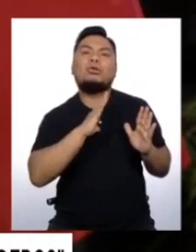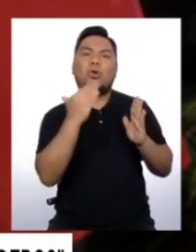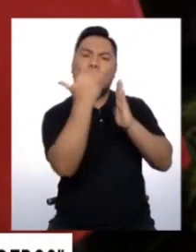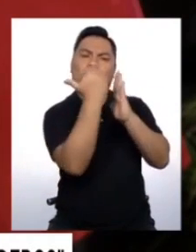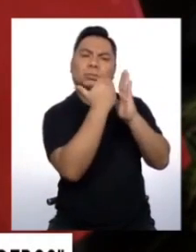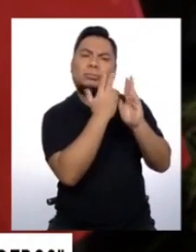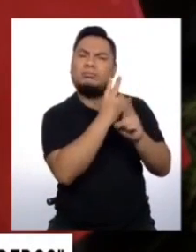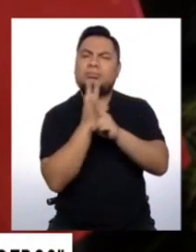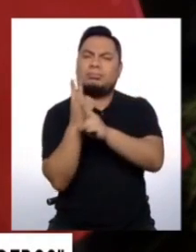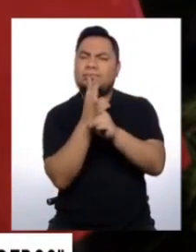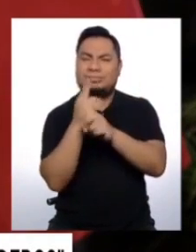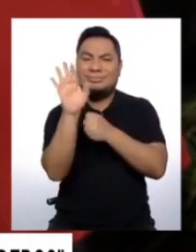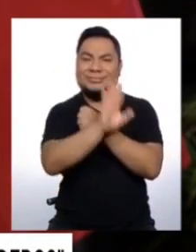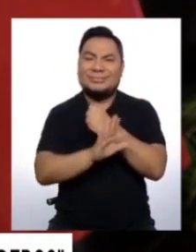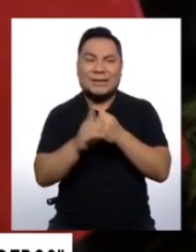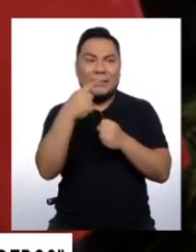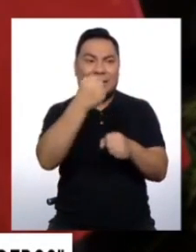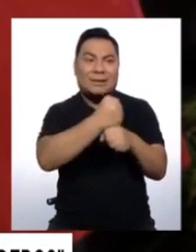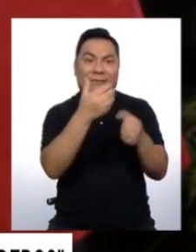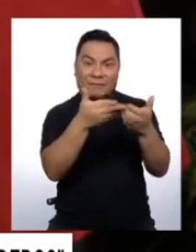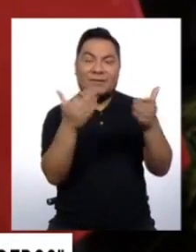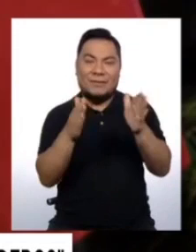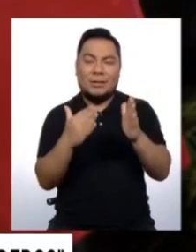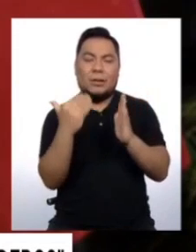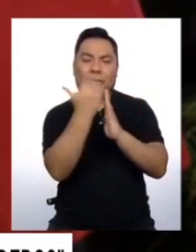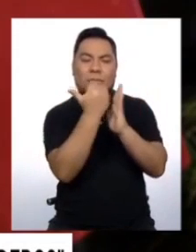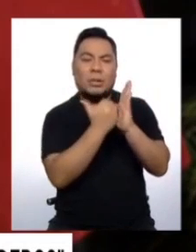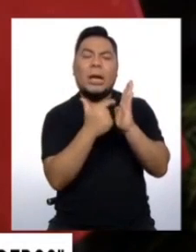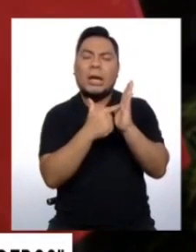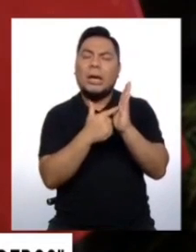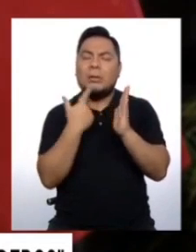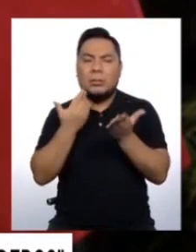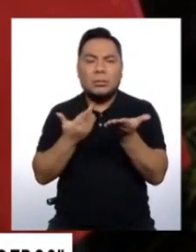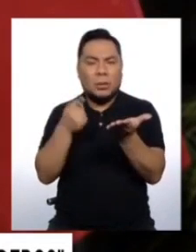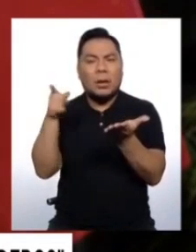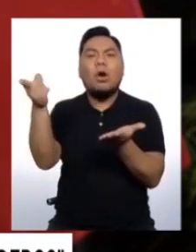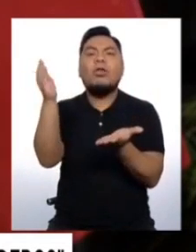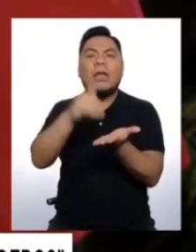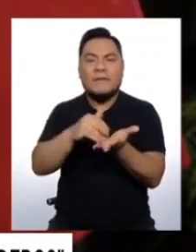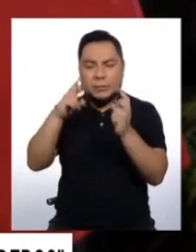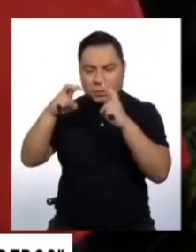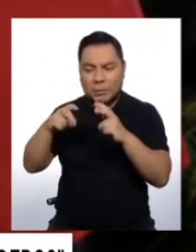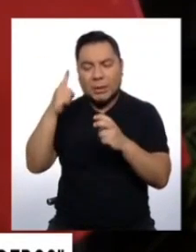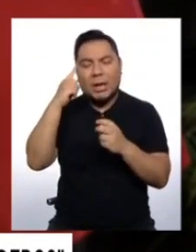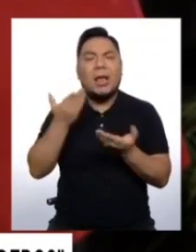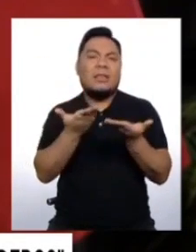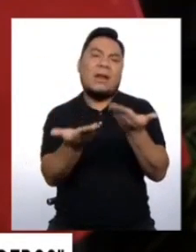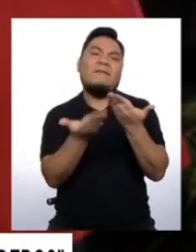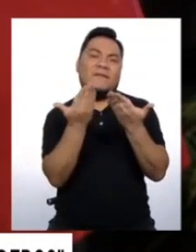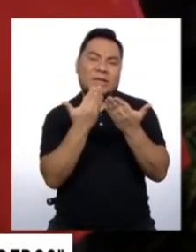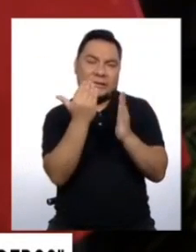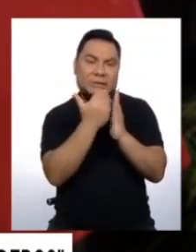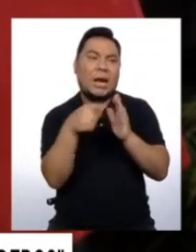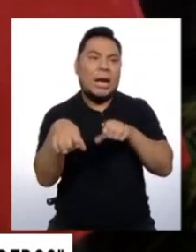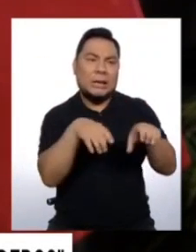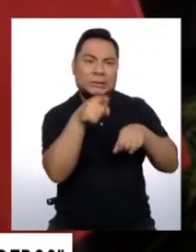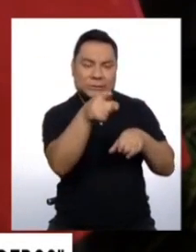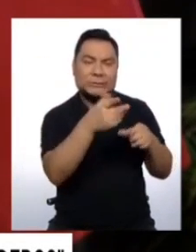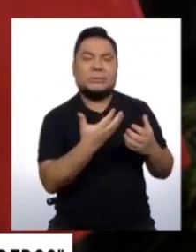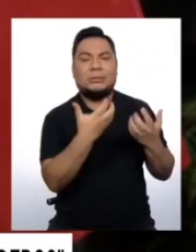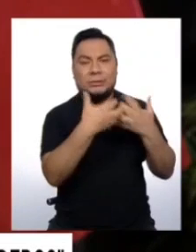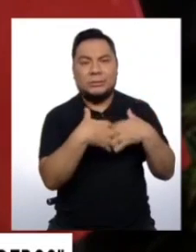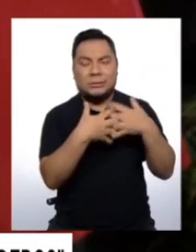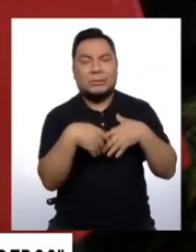simplificarlos y hacerlos fáciles de cumplir de la población. Porque finalmente, no es que